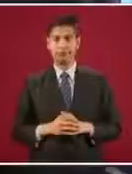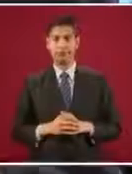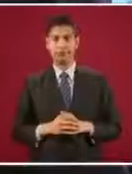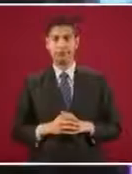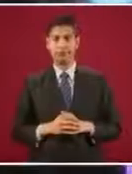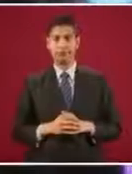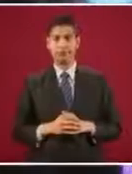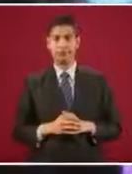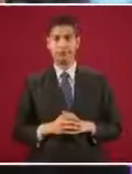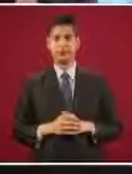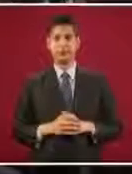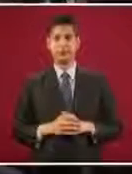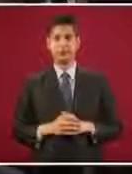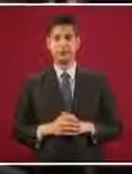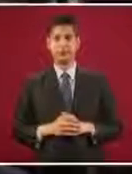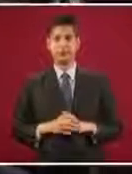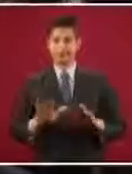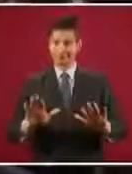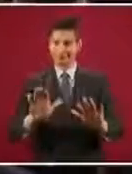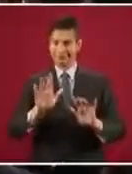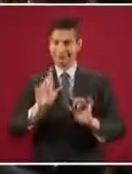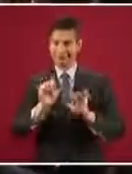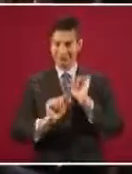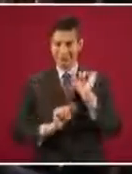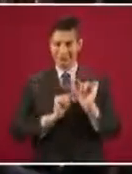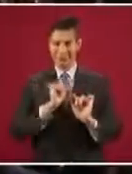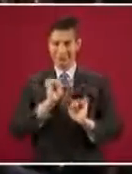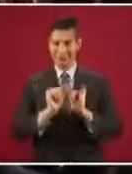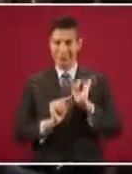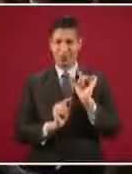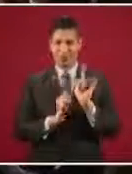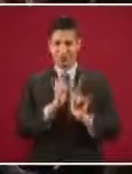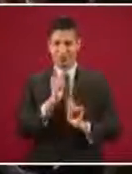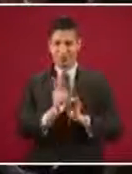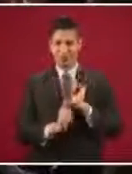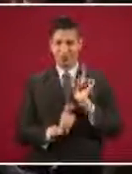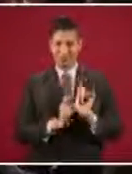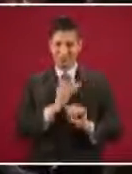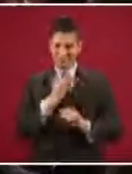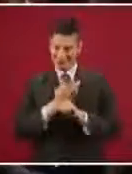Todo despacio. Todo despacio.